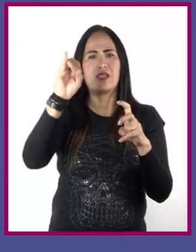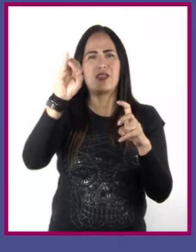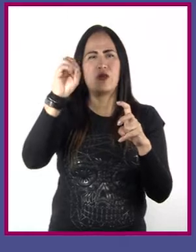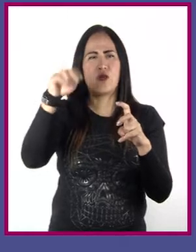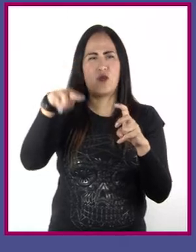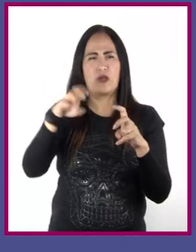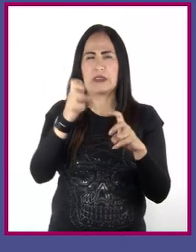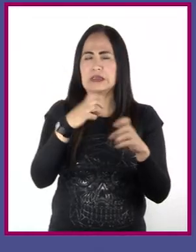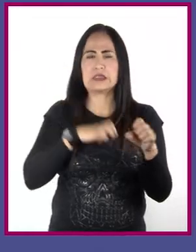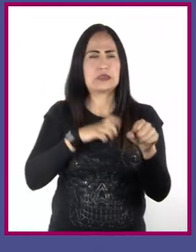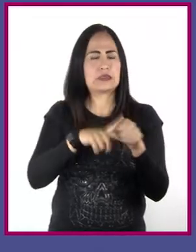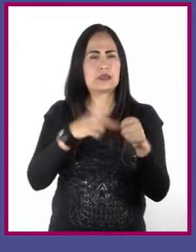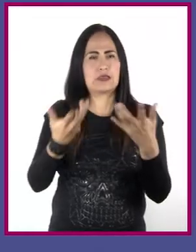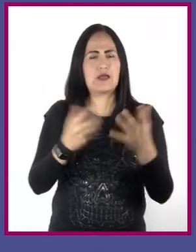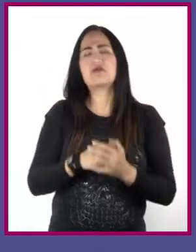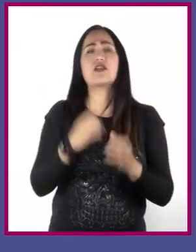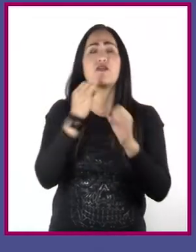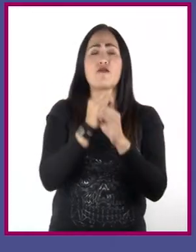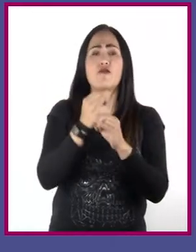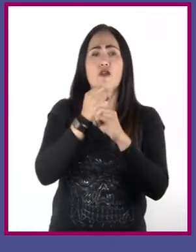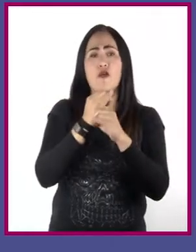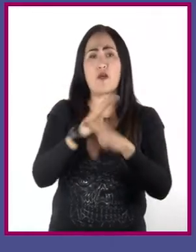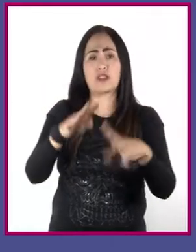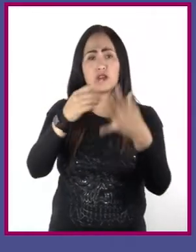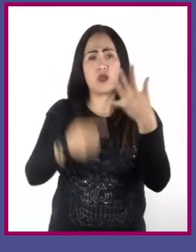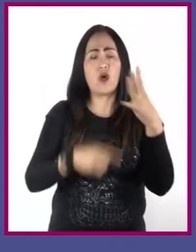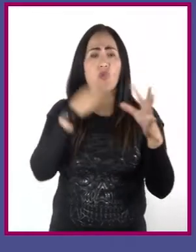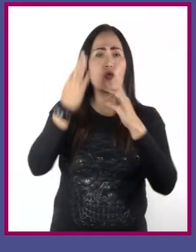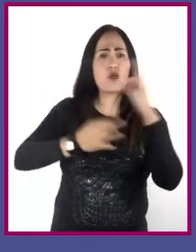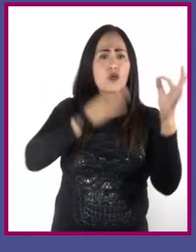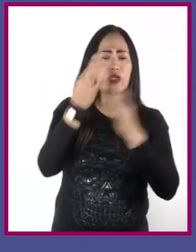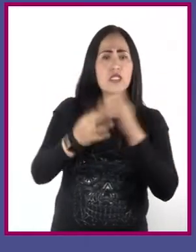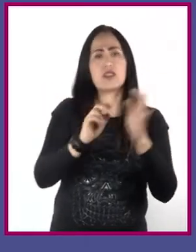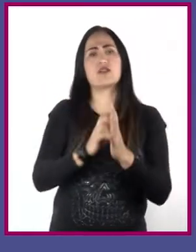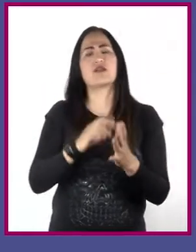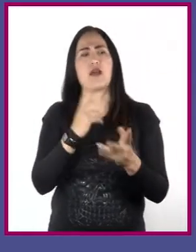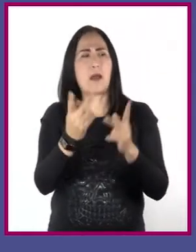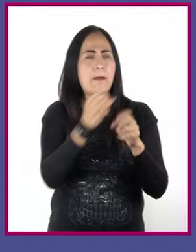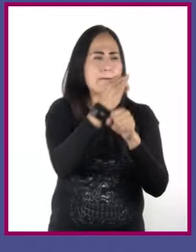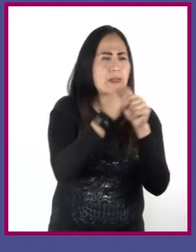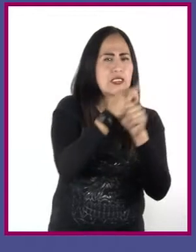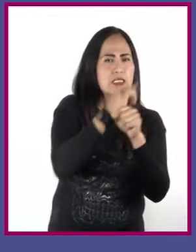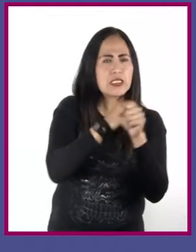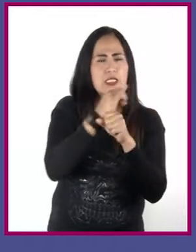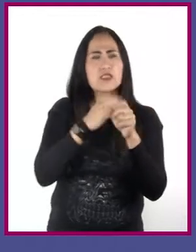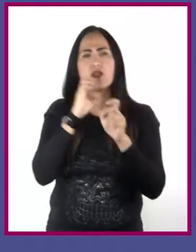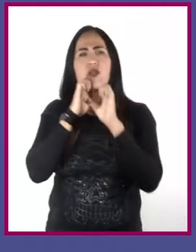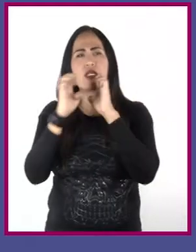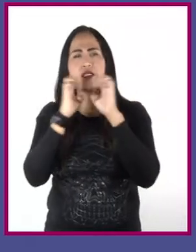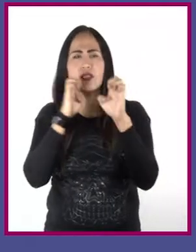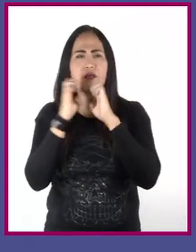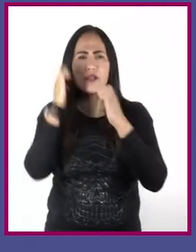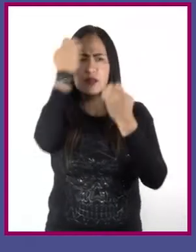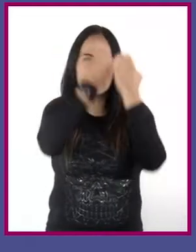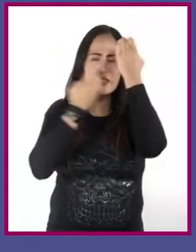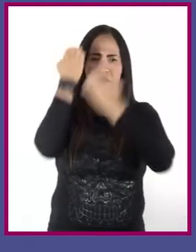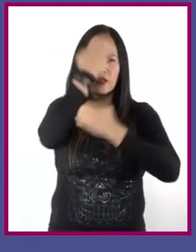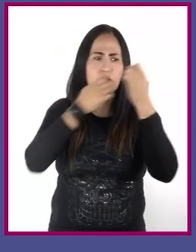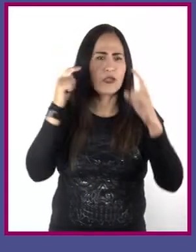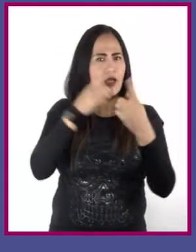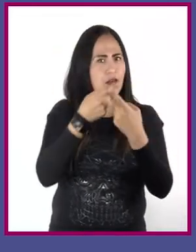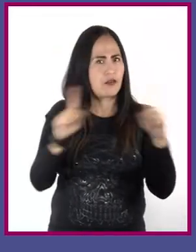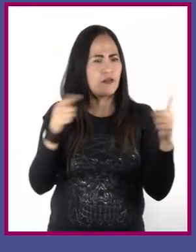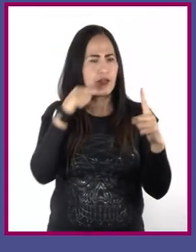especial. A diferencia de la información, noticias, reportajes, entrevistas, análisis, etc., el objetivo